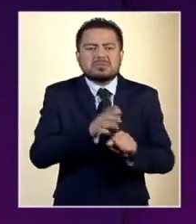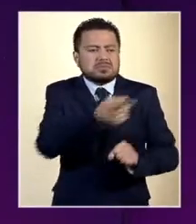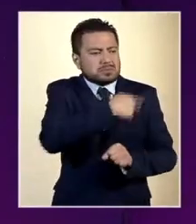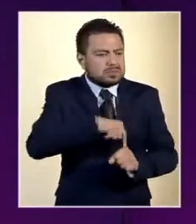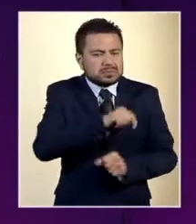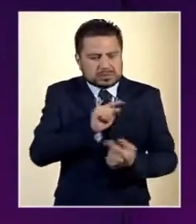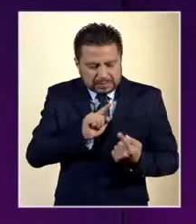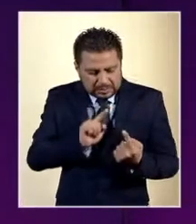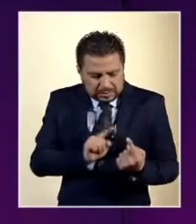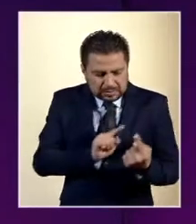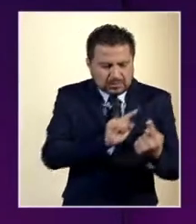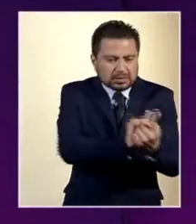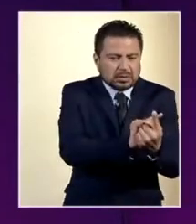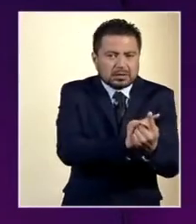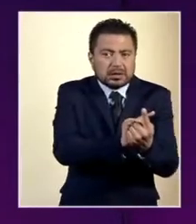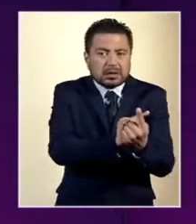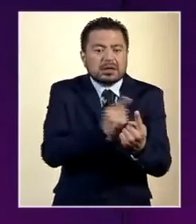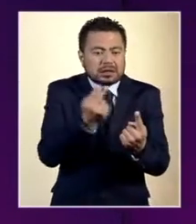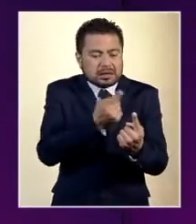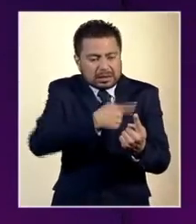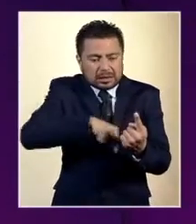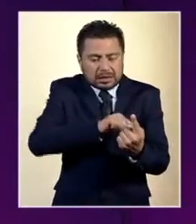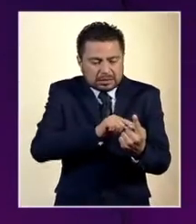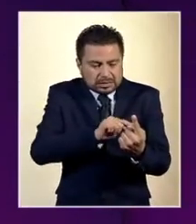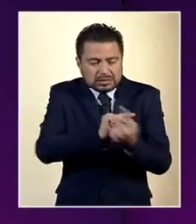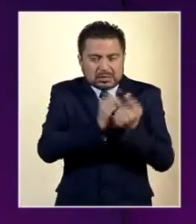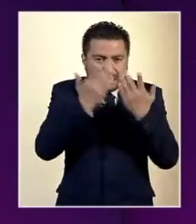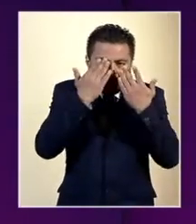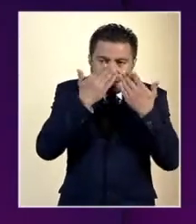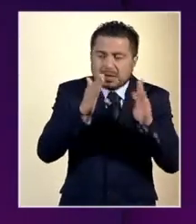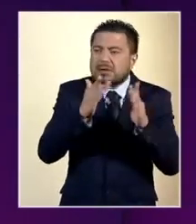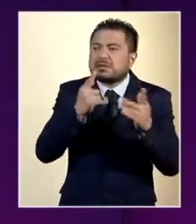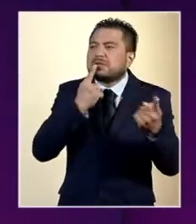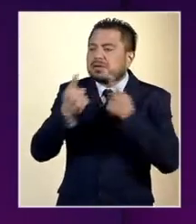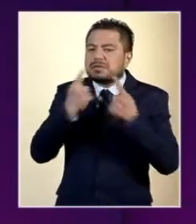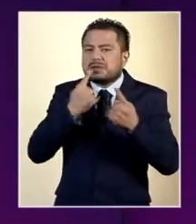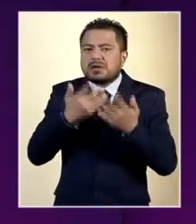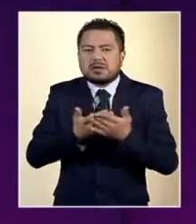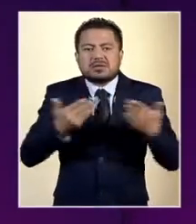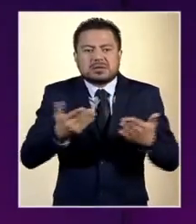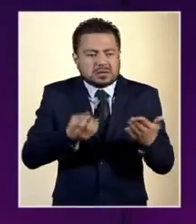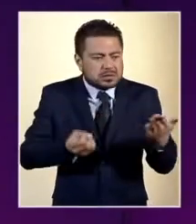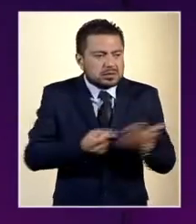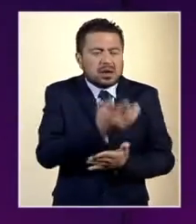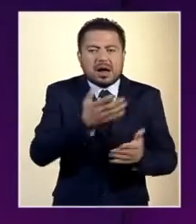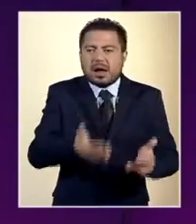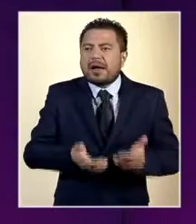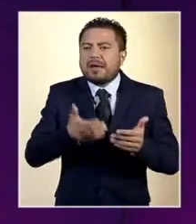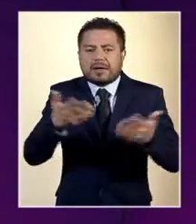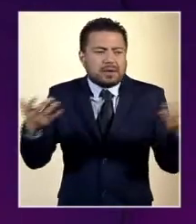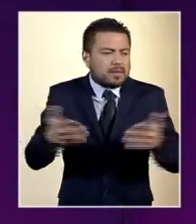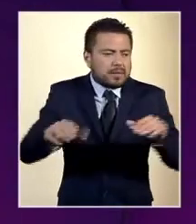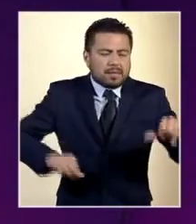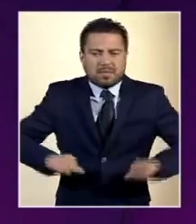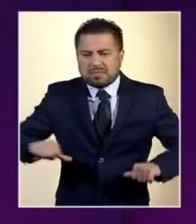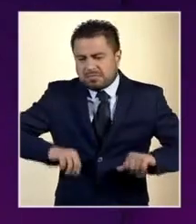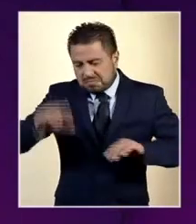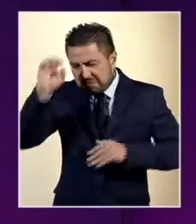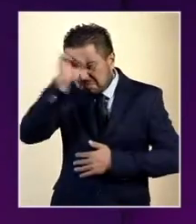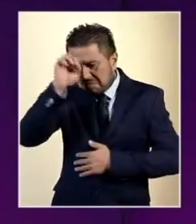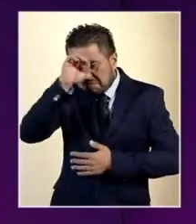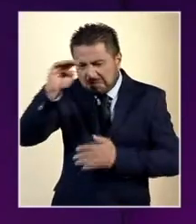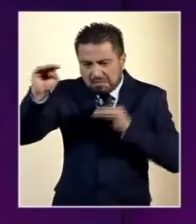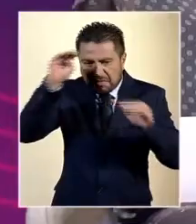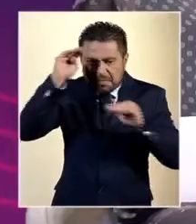tiene que acercar, uno tiene que estar ahí, uno tiene que abrirse para el diálogo. Entonces salimos acá y hacemos actividades de reflexión,